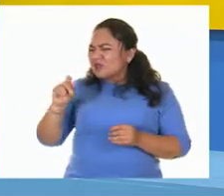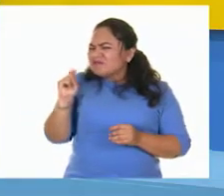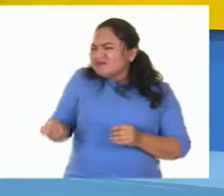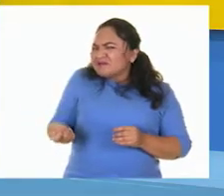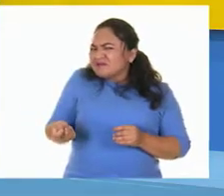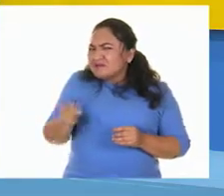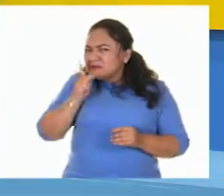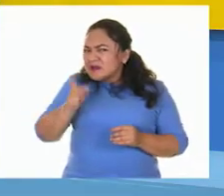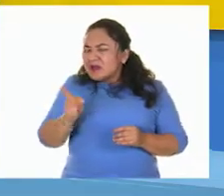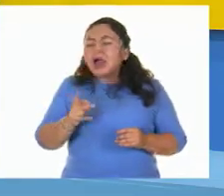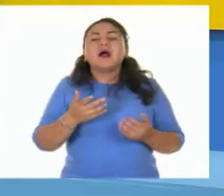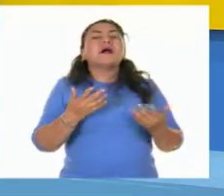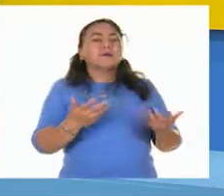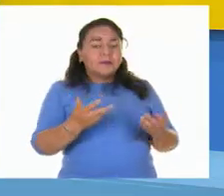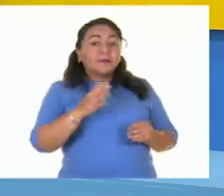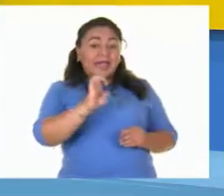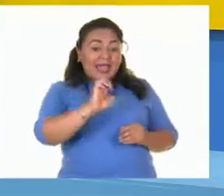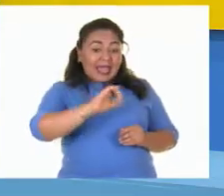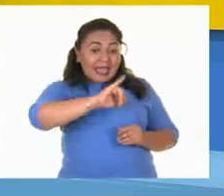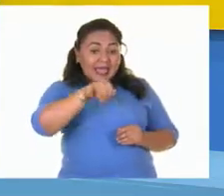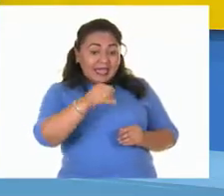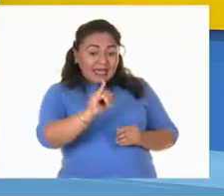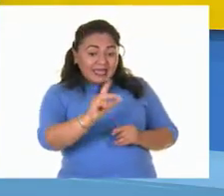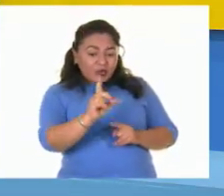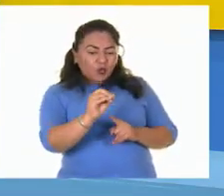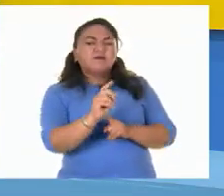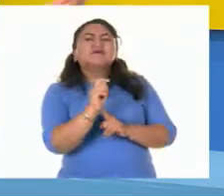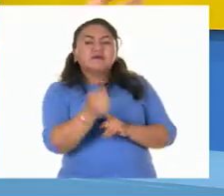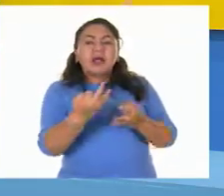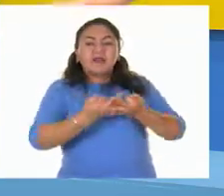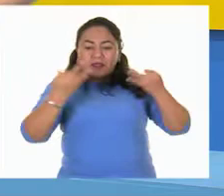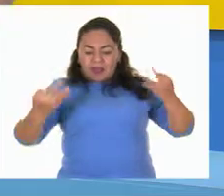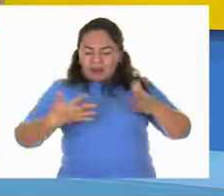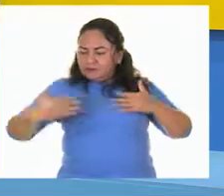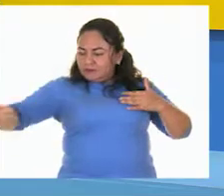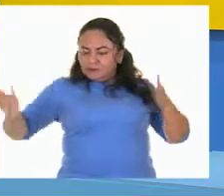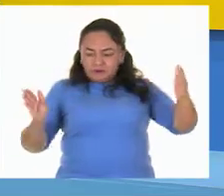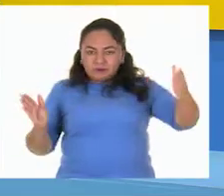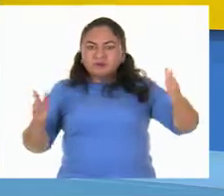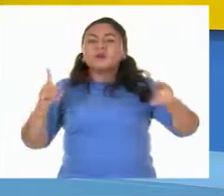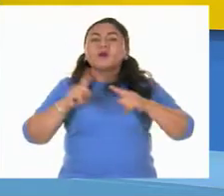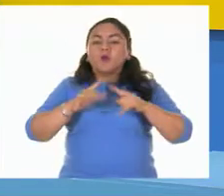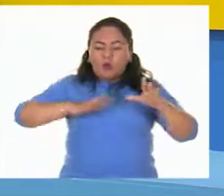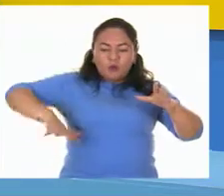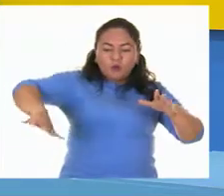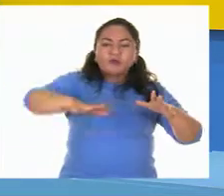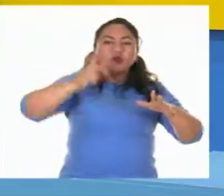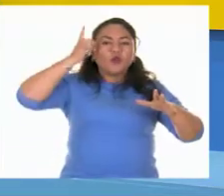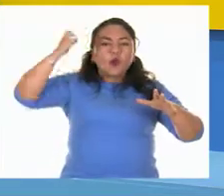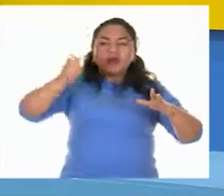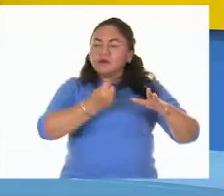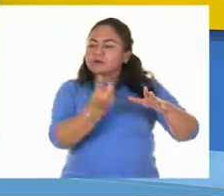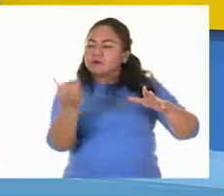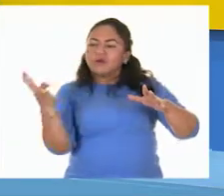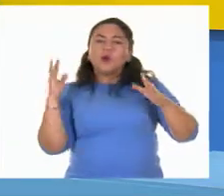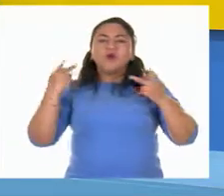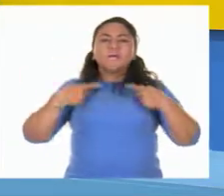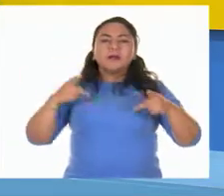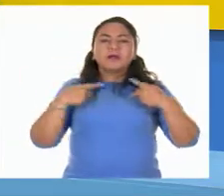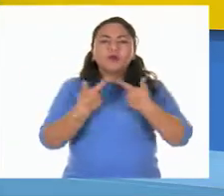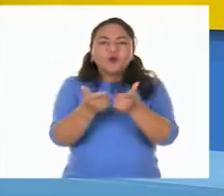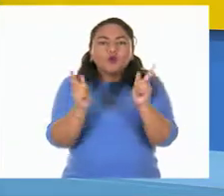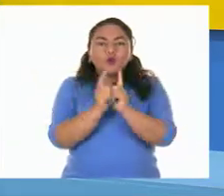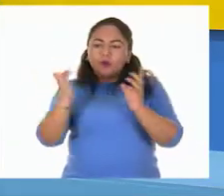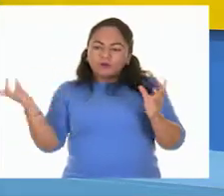pregunta. Un ejido es una porción de tierra que se usa de manera colectiva y pública por un grupo de personas